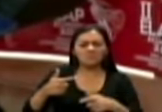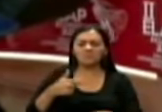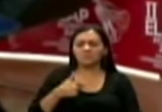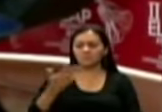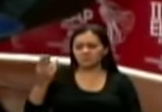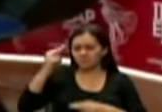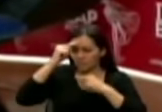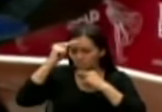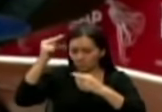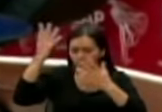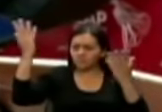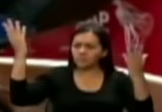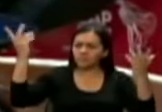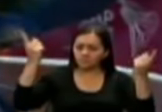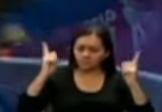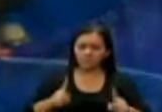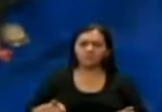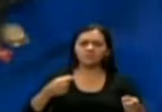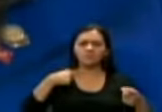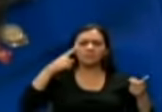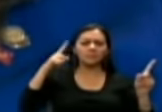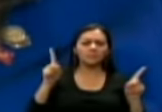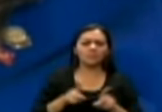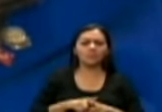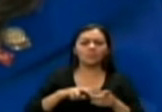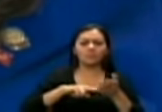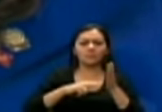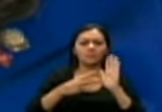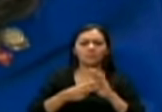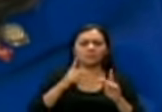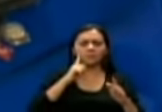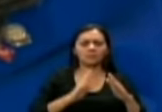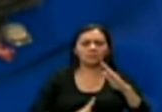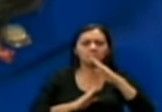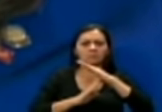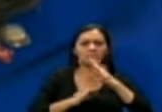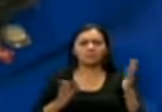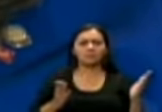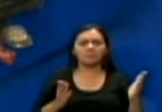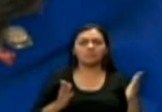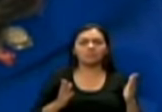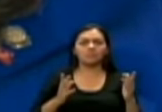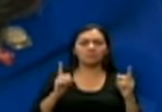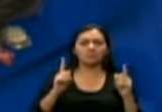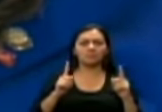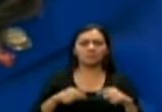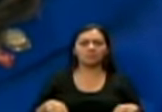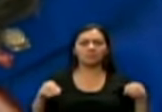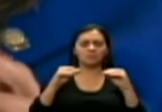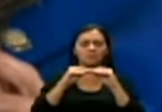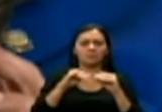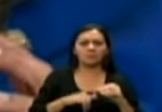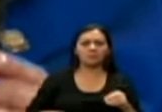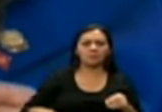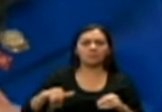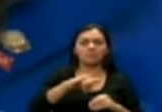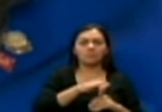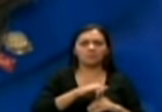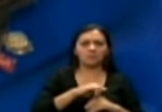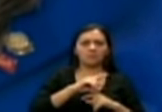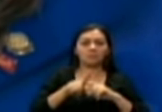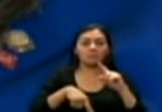mucha honra, porque con los acuerdos trajimos la paz y sobre todo la democracia, en el sentido que